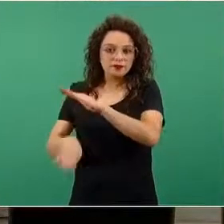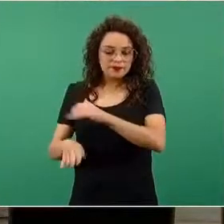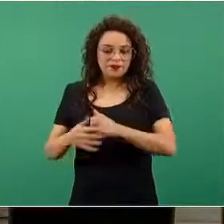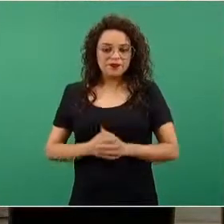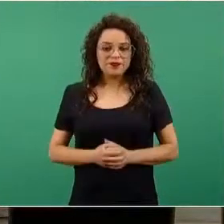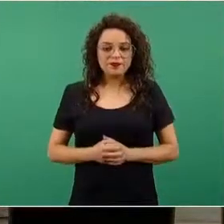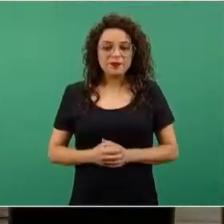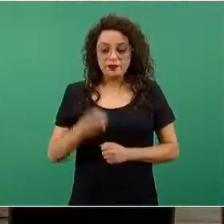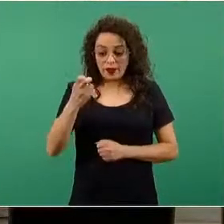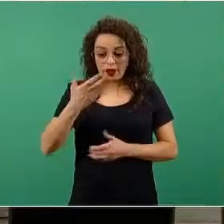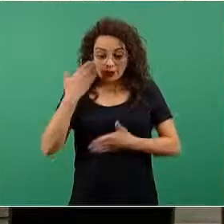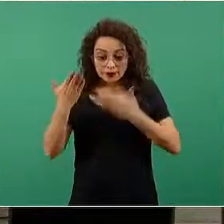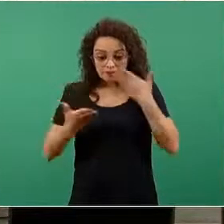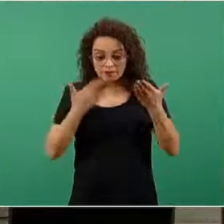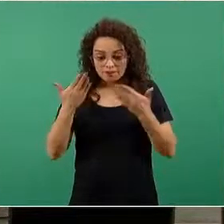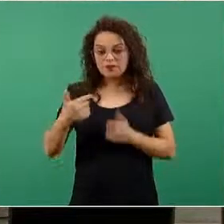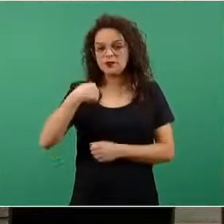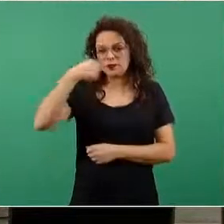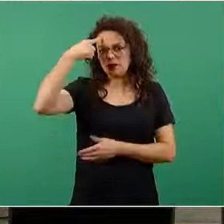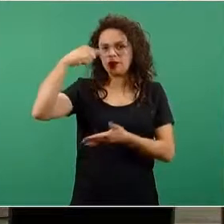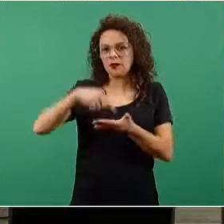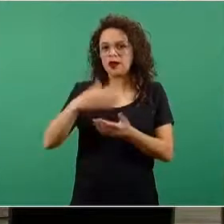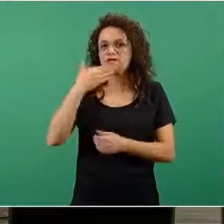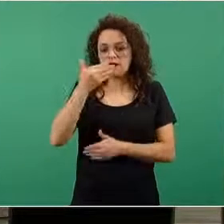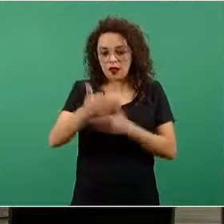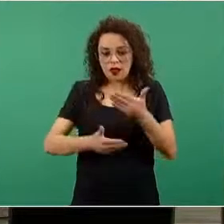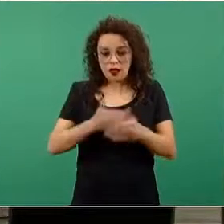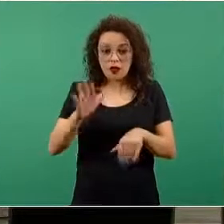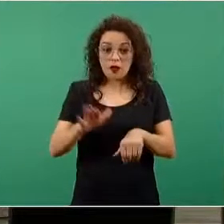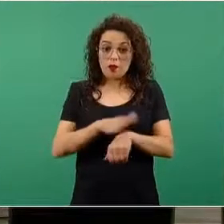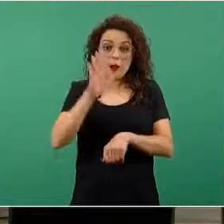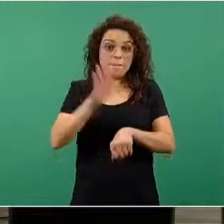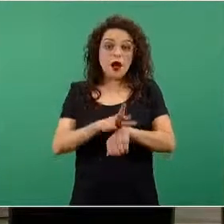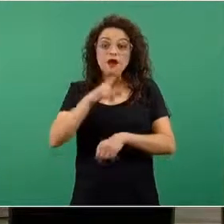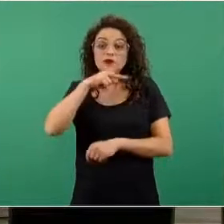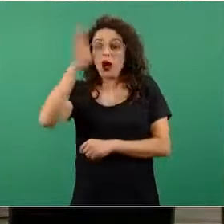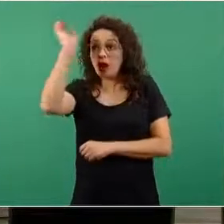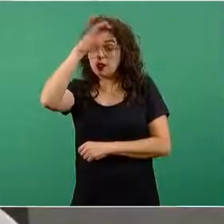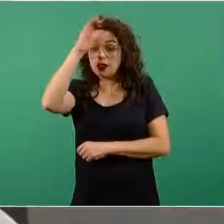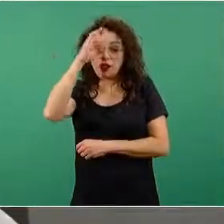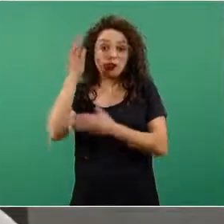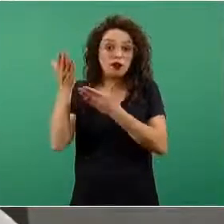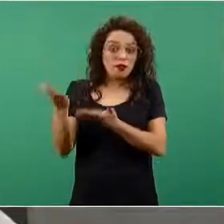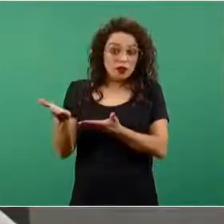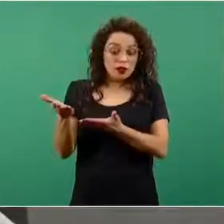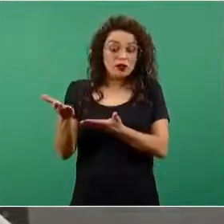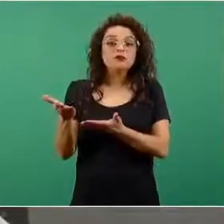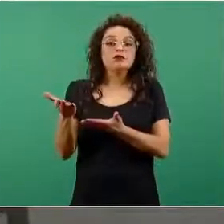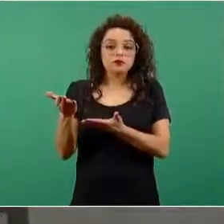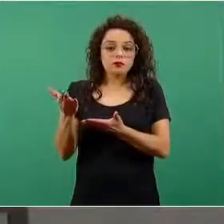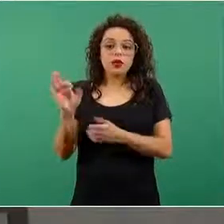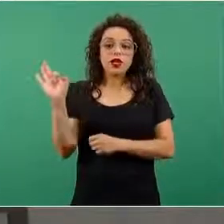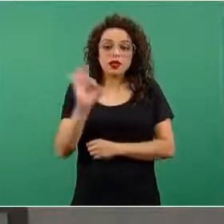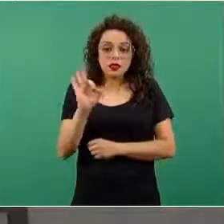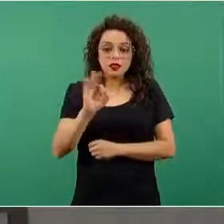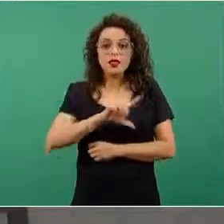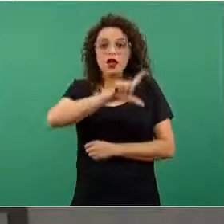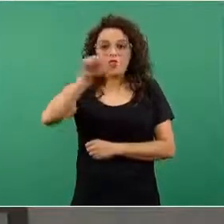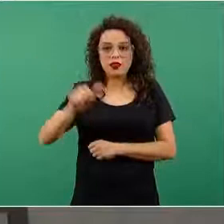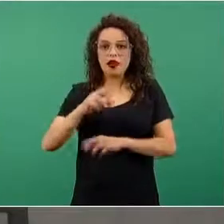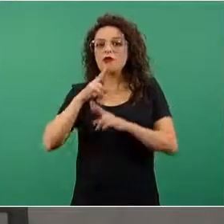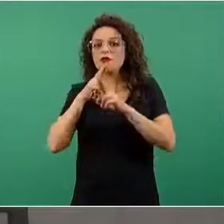estos estudios están avanzando bien, con el rigor científico que se caracteriza y que nos permitirán en su momento tener una